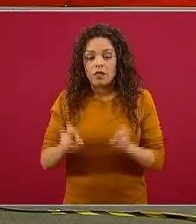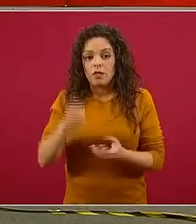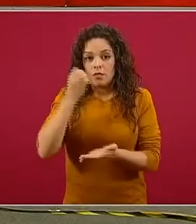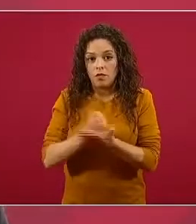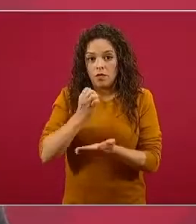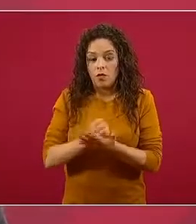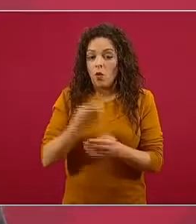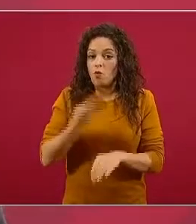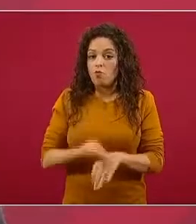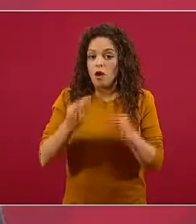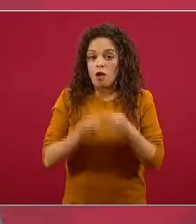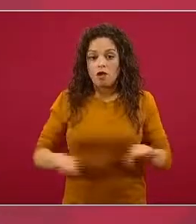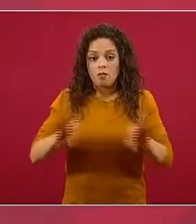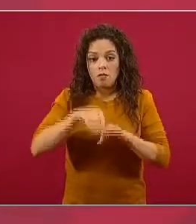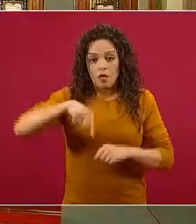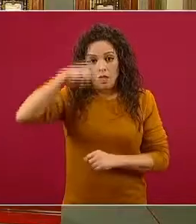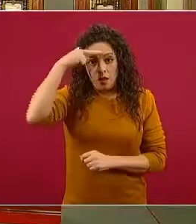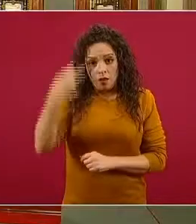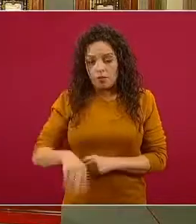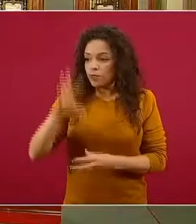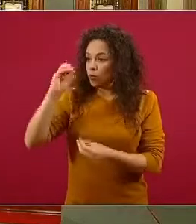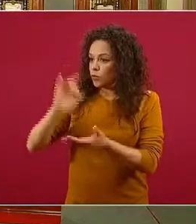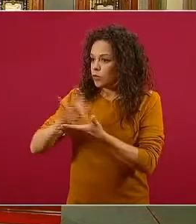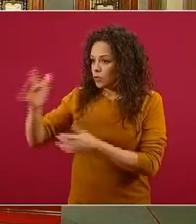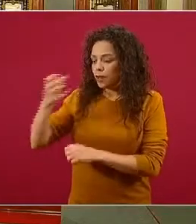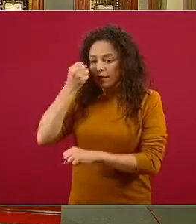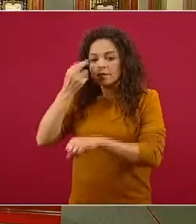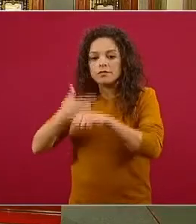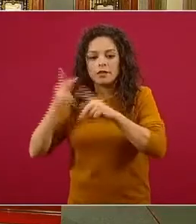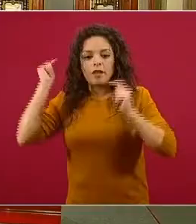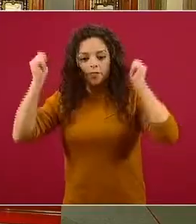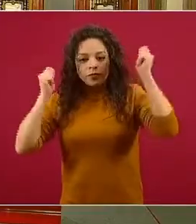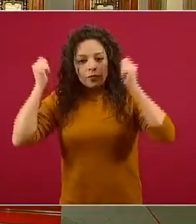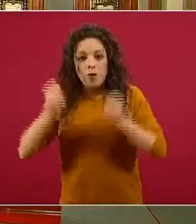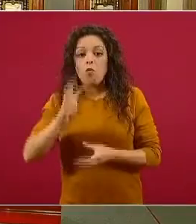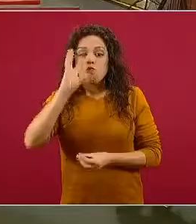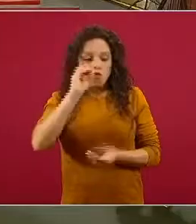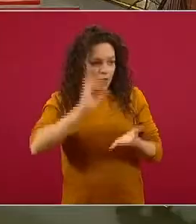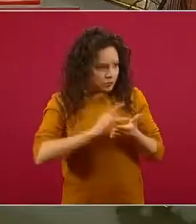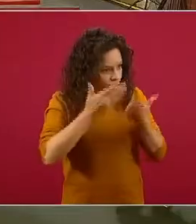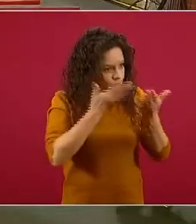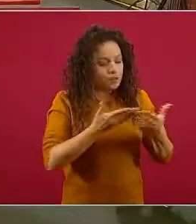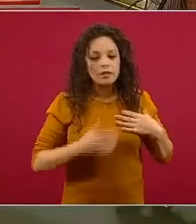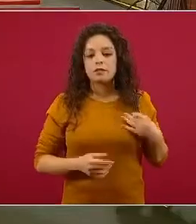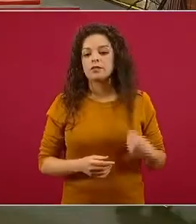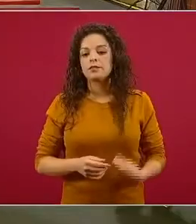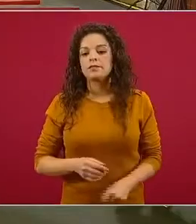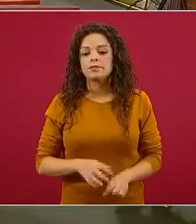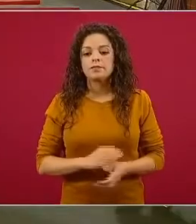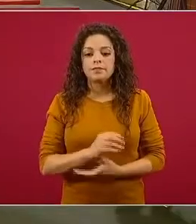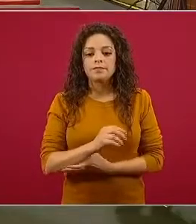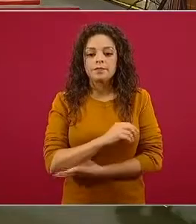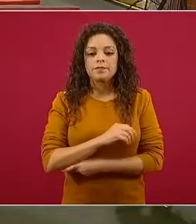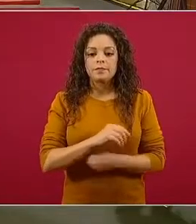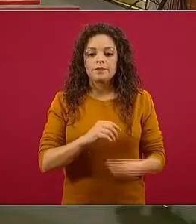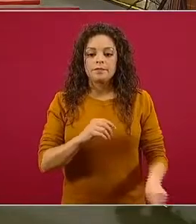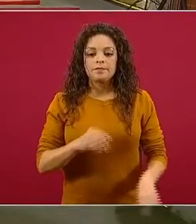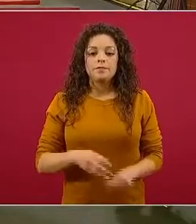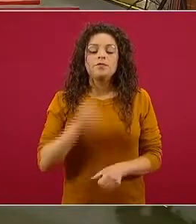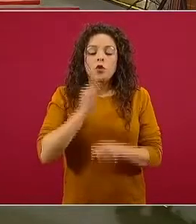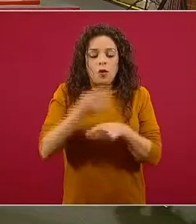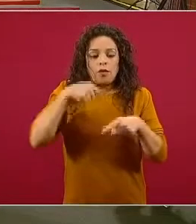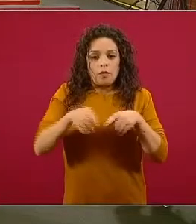Le agradecemos al secretario de Turismo. Muchas gracias, secretario. Vamos a proceder entonces con la sesión de